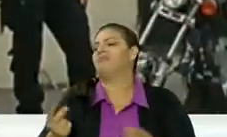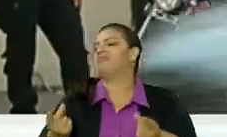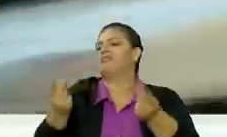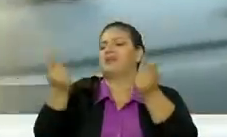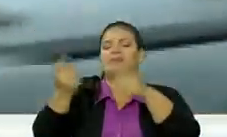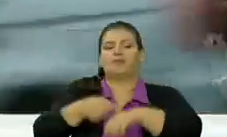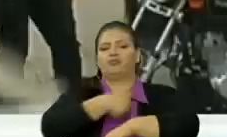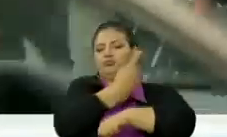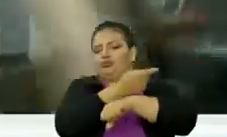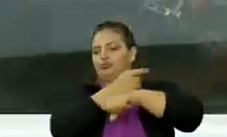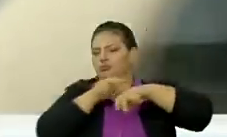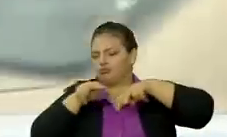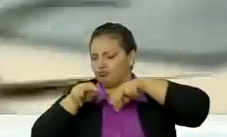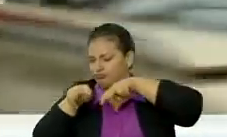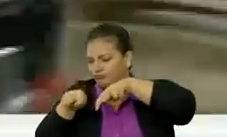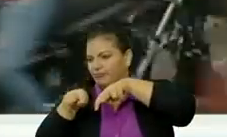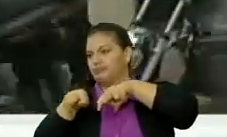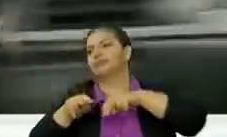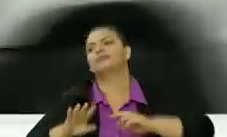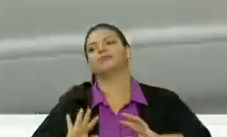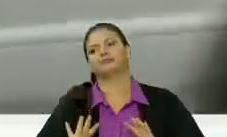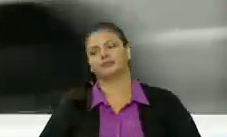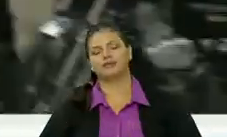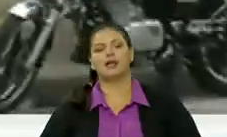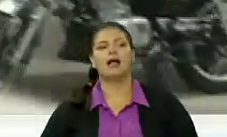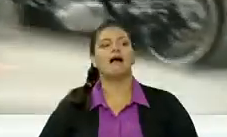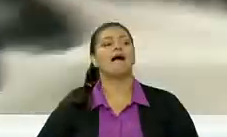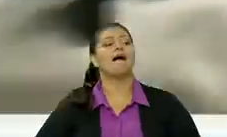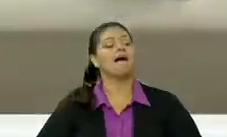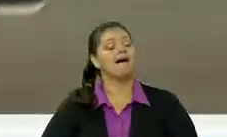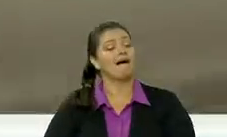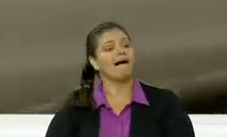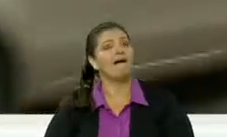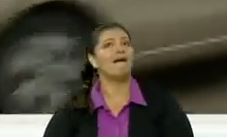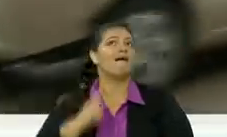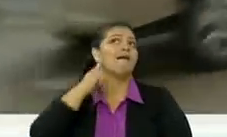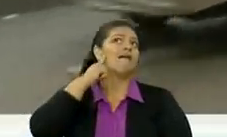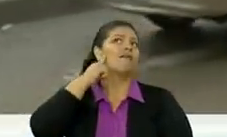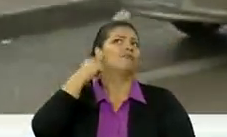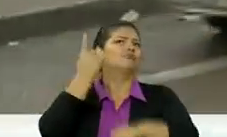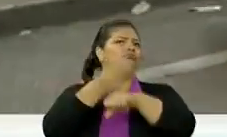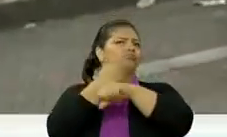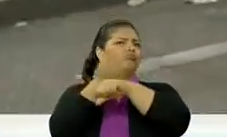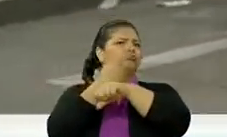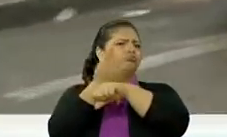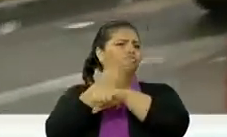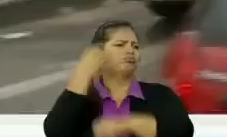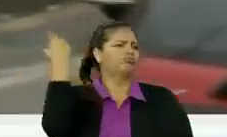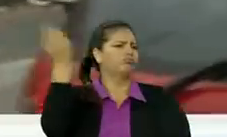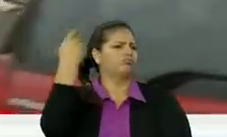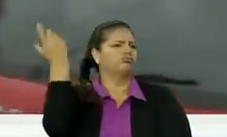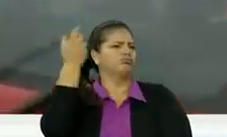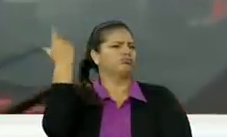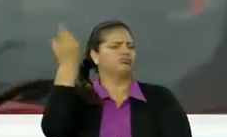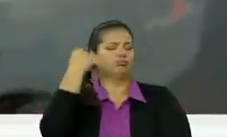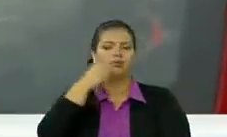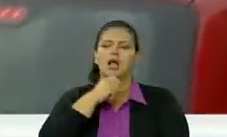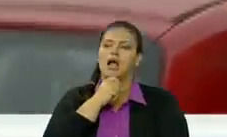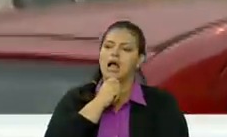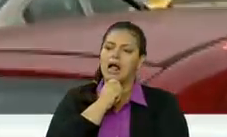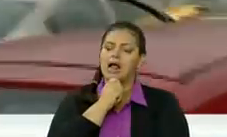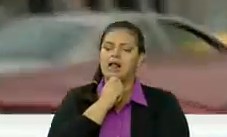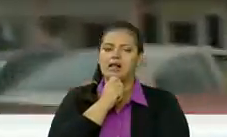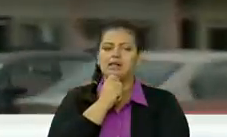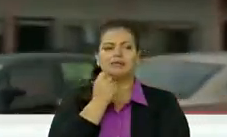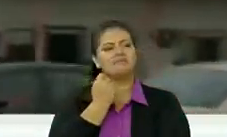realizar y combatir la delincuencia. Con sirena y todo va el helicóptero. Felicitaciones, un excelente trabajo que realiza nuestra institución del orden.